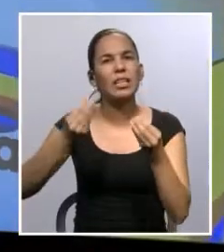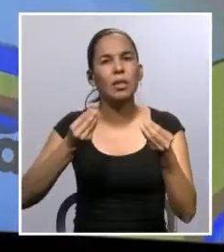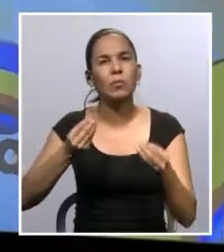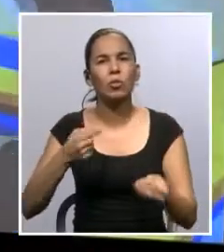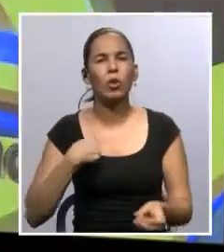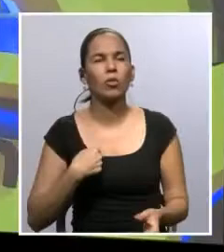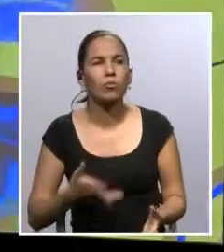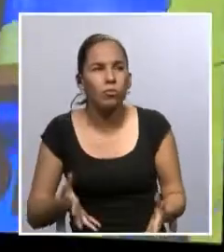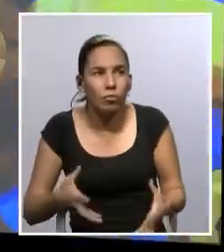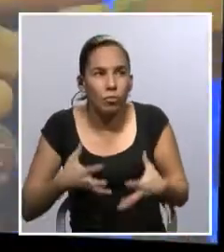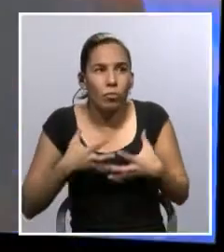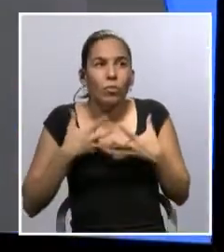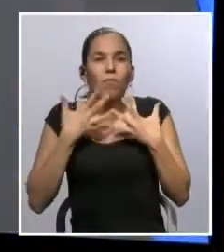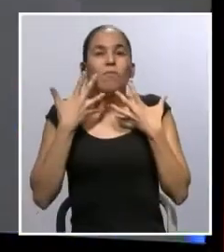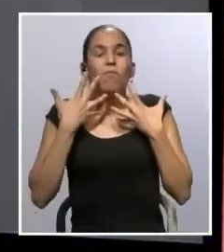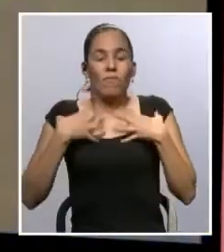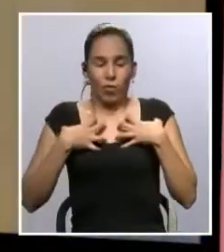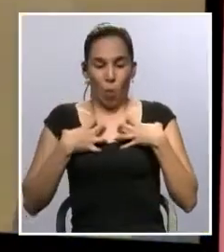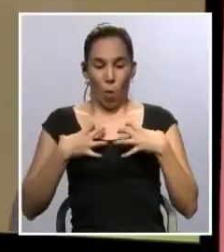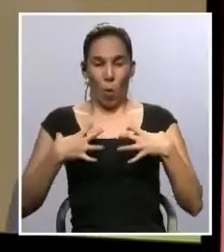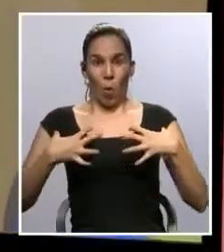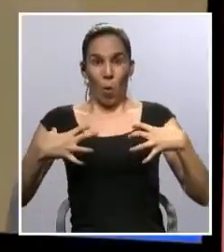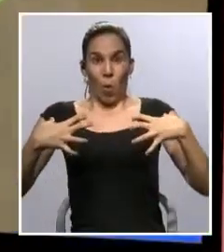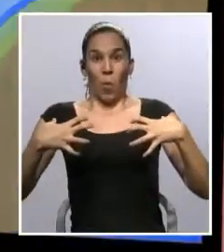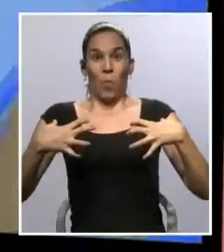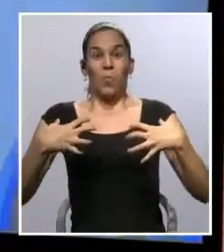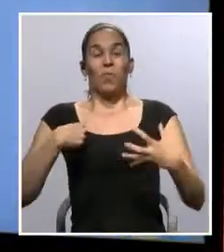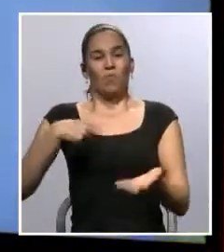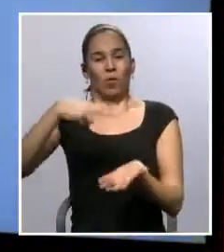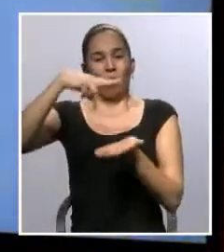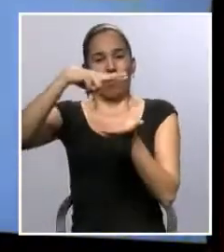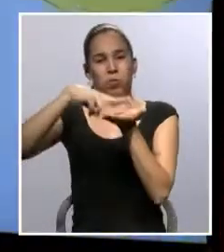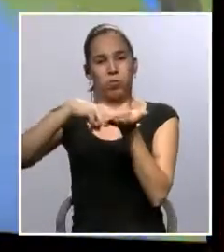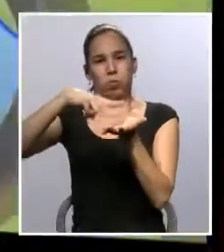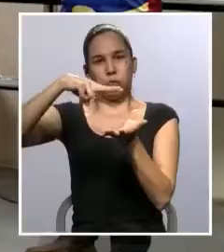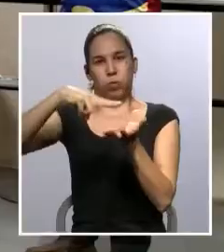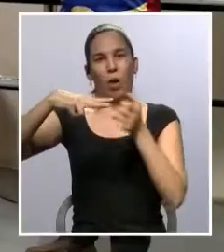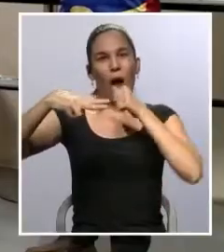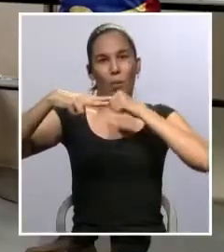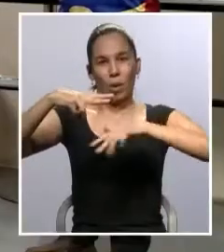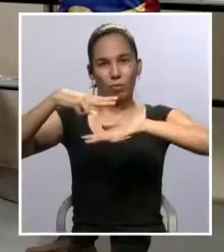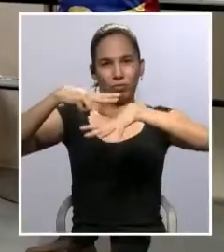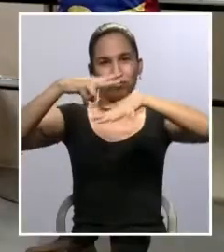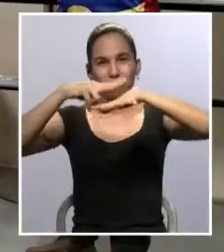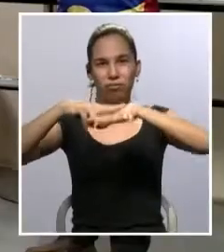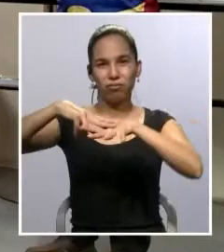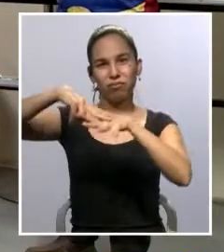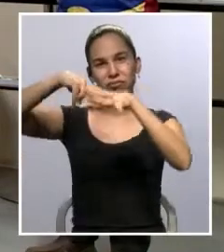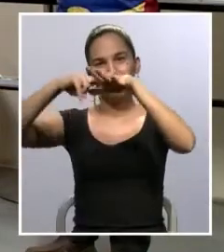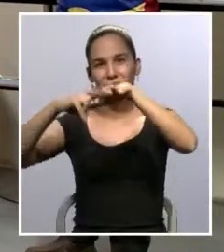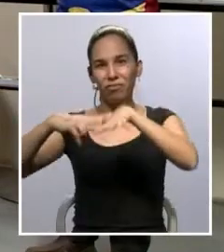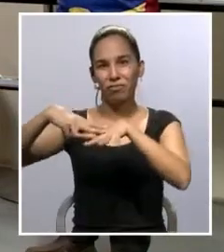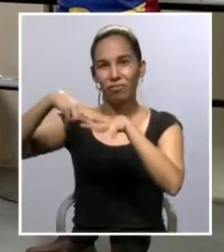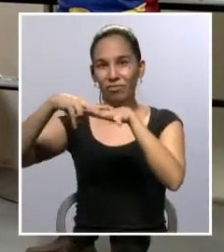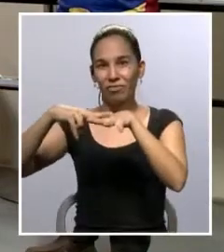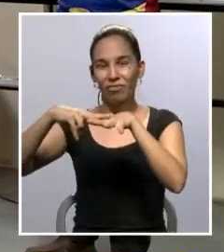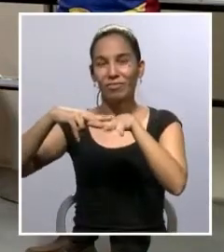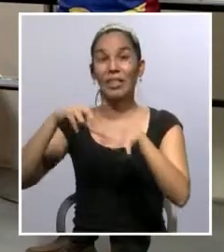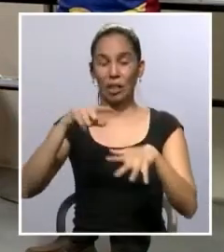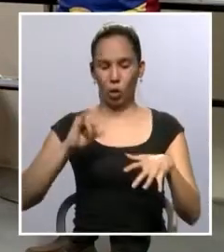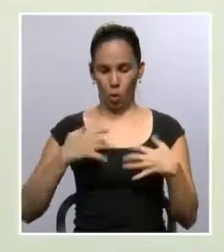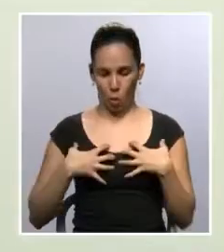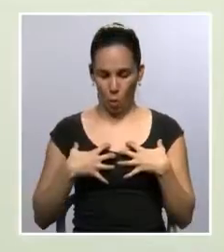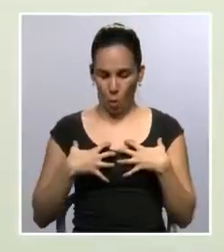Aspiro, lleno los pulmones de aire. Uno llena los pulmones de aire. Correcto. Cuando llena los pulmones de aire, lo que pasa es que la